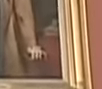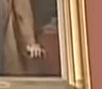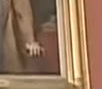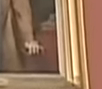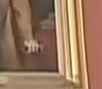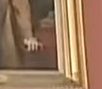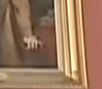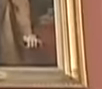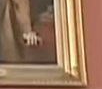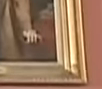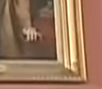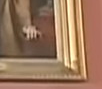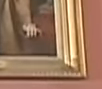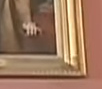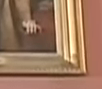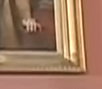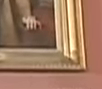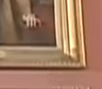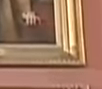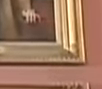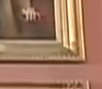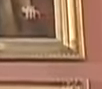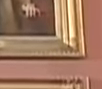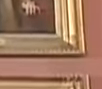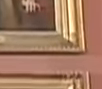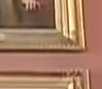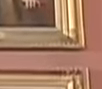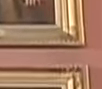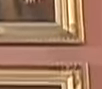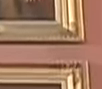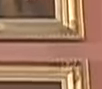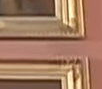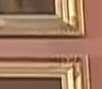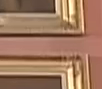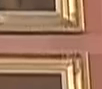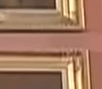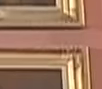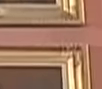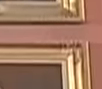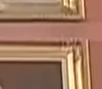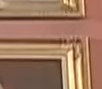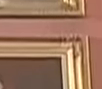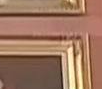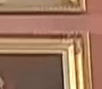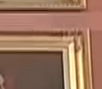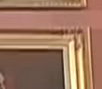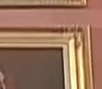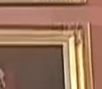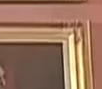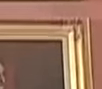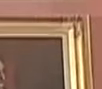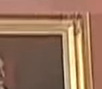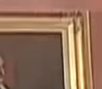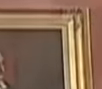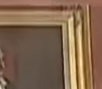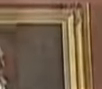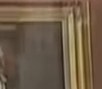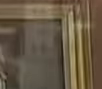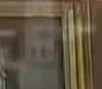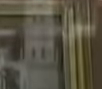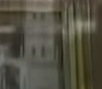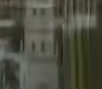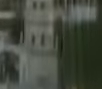Esequiba, un Estado nuevo y para proteger a los pueblos de la Guayana Esequiba a fin de que lleguen las misiones Robinson,